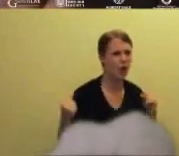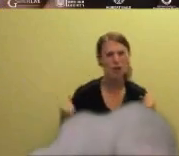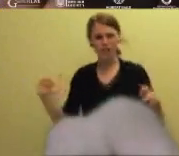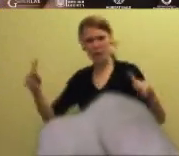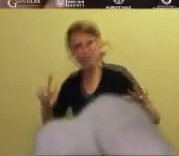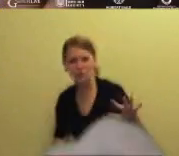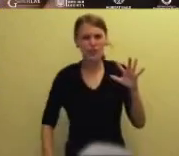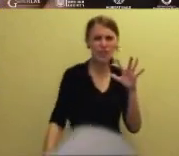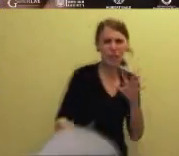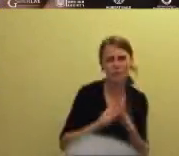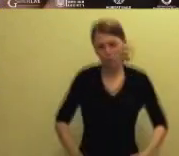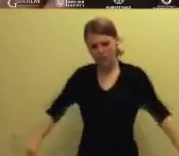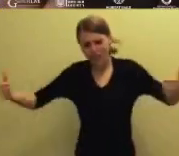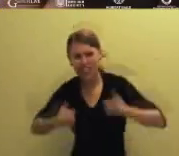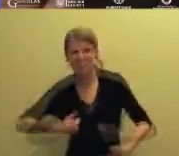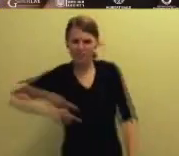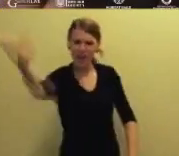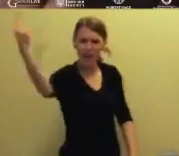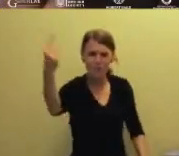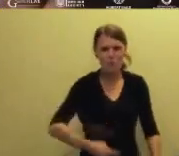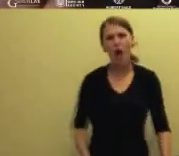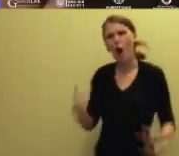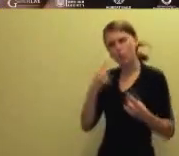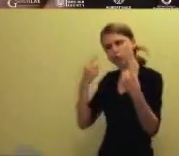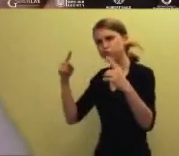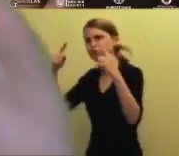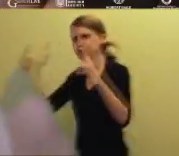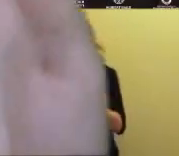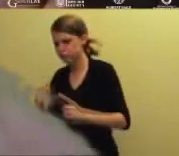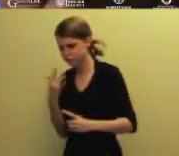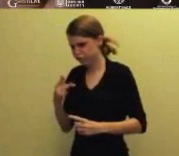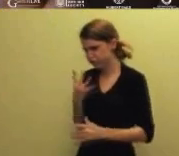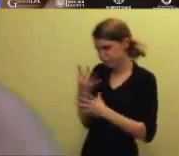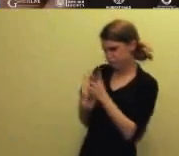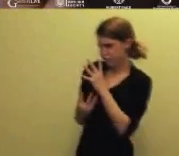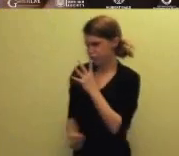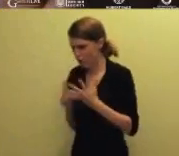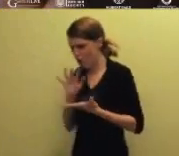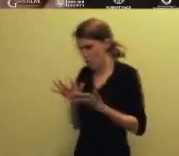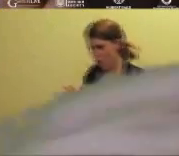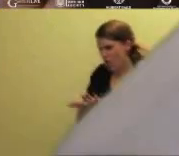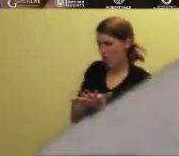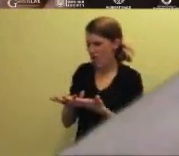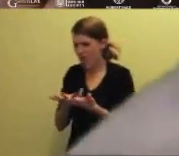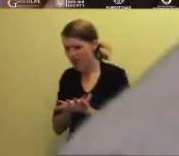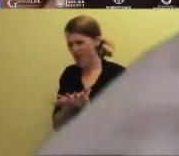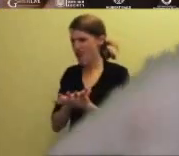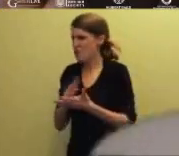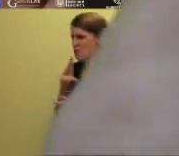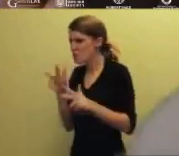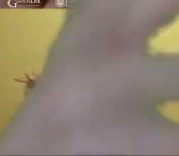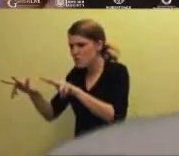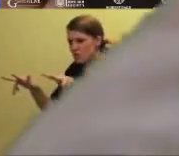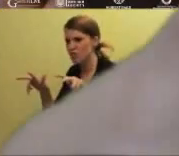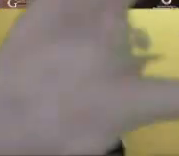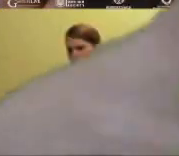el director claro dilo a hostias y bueno vale pero él sabe lo que hace es saber recibir los golpes